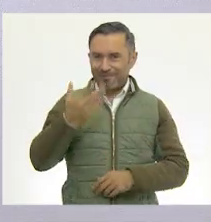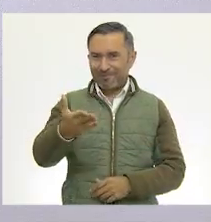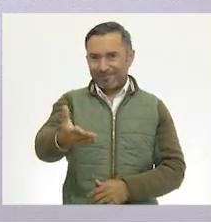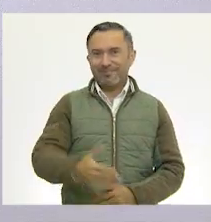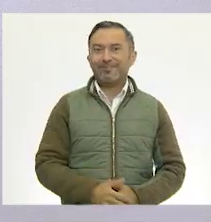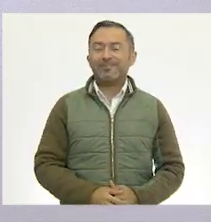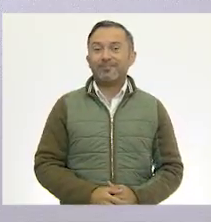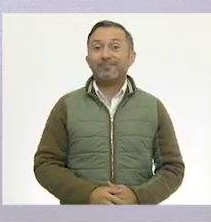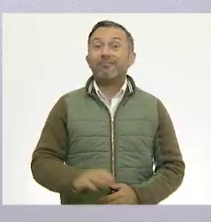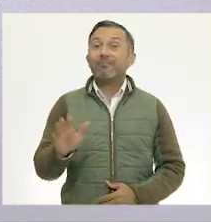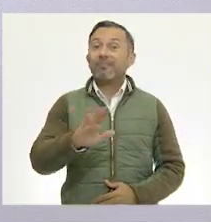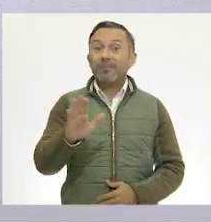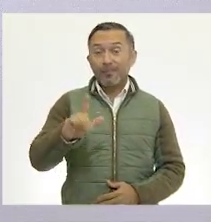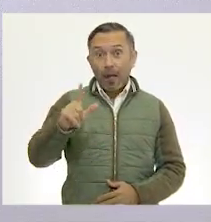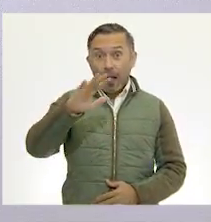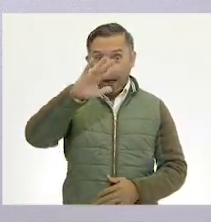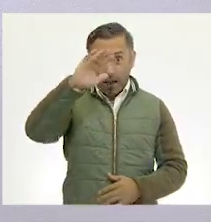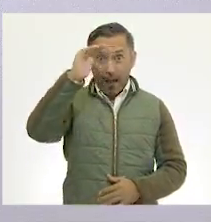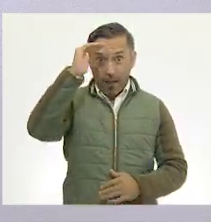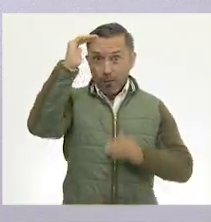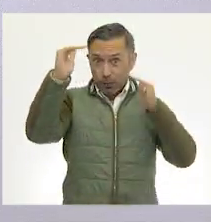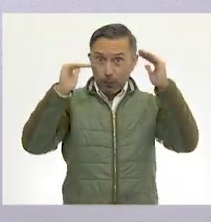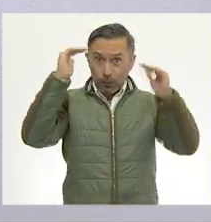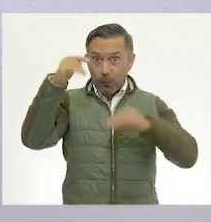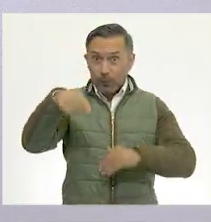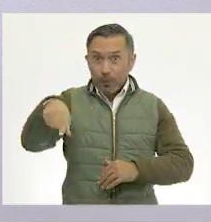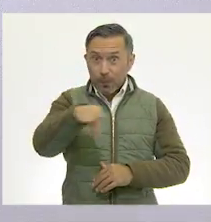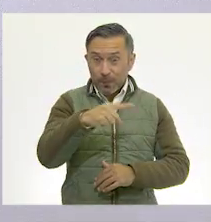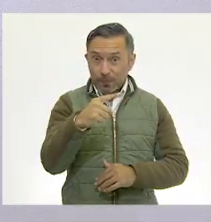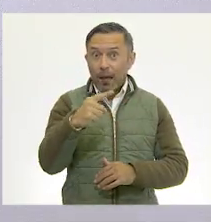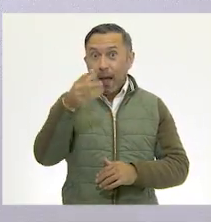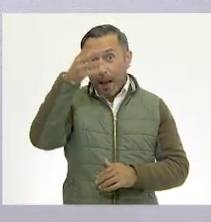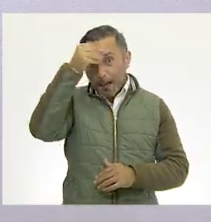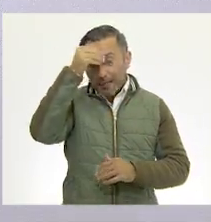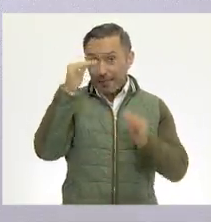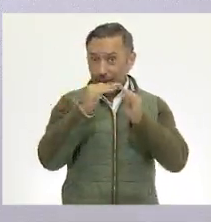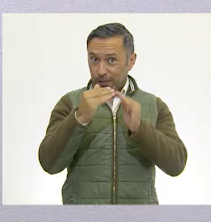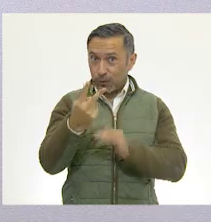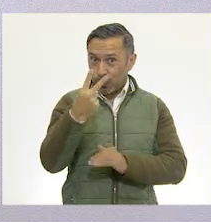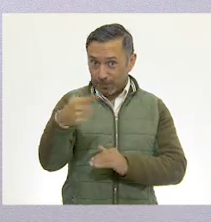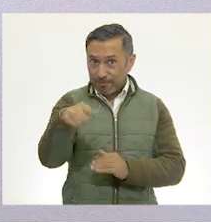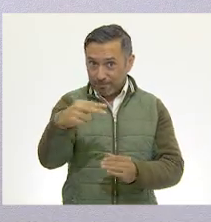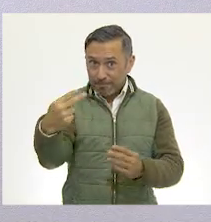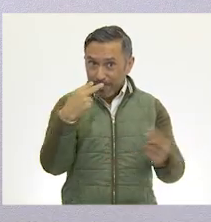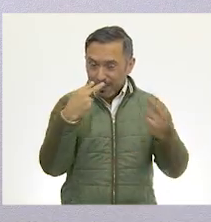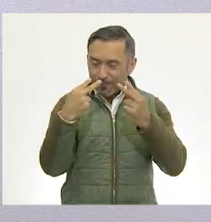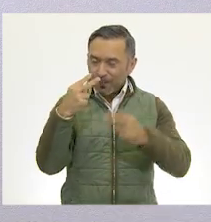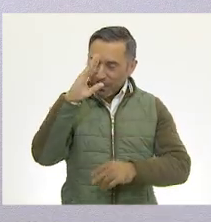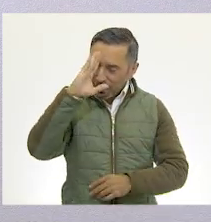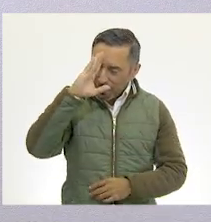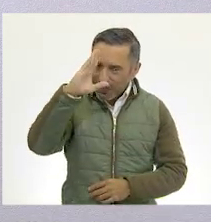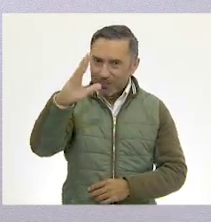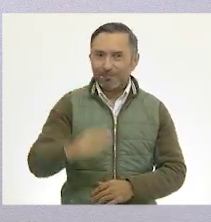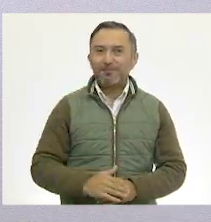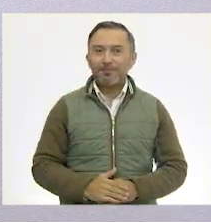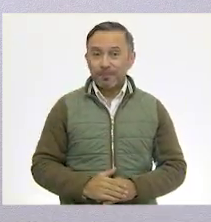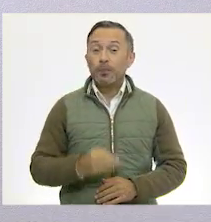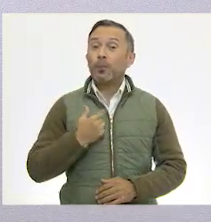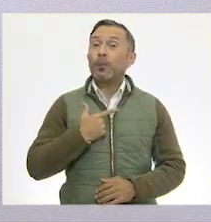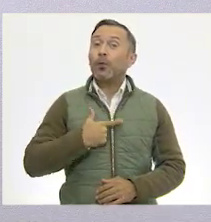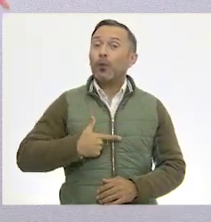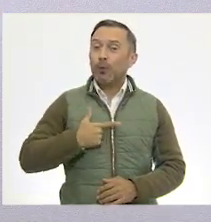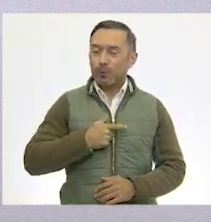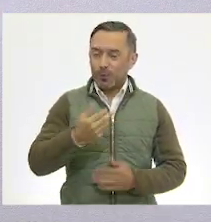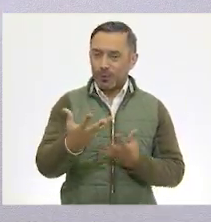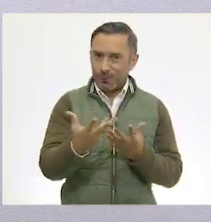Hola a todos los adultos que nos ven en Aprende en Casa 2. Es un gusto que nos acompañen. Es importante